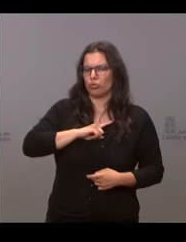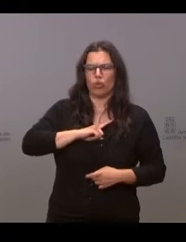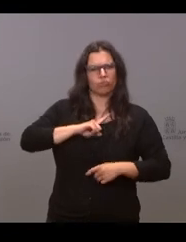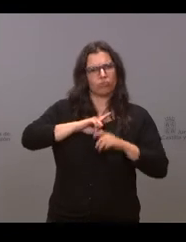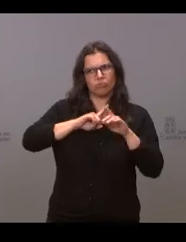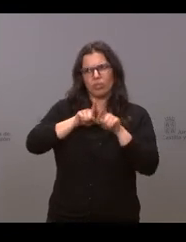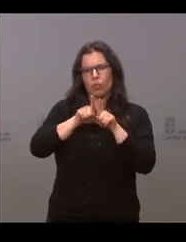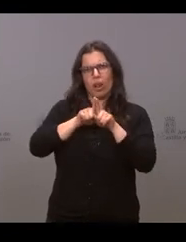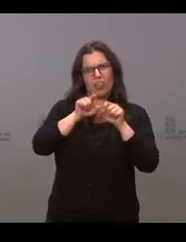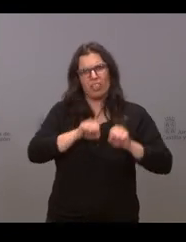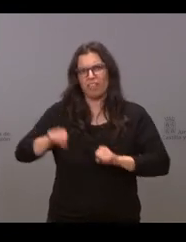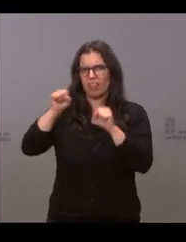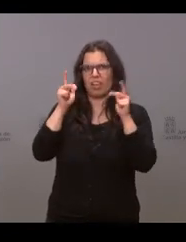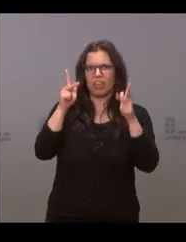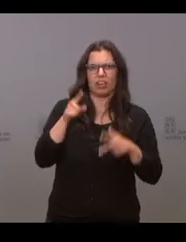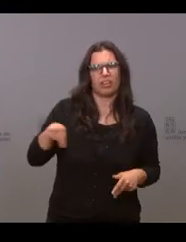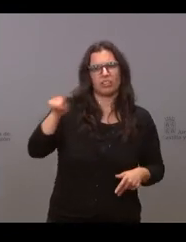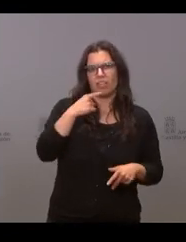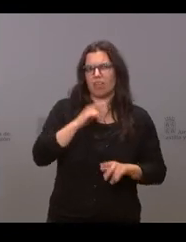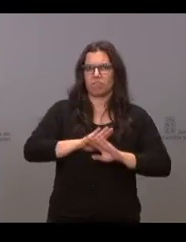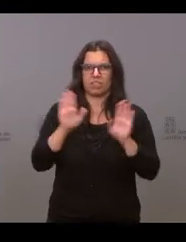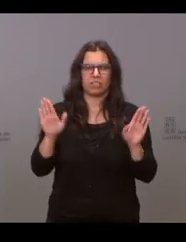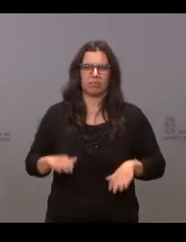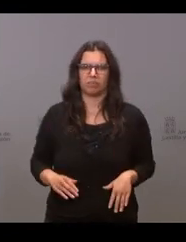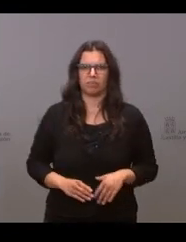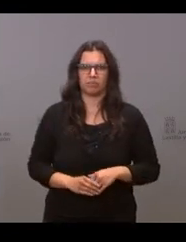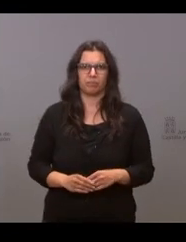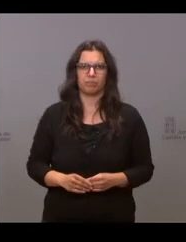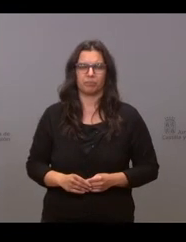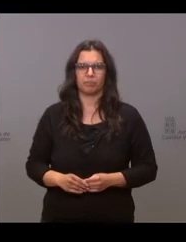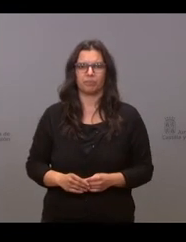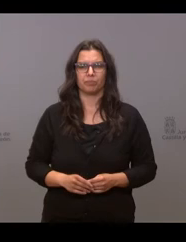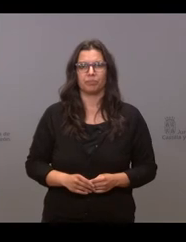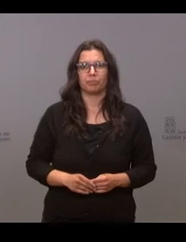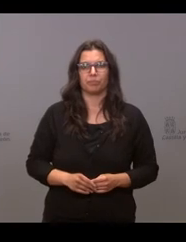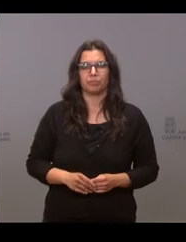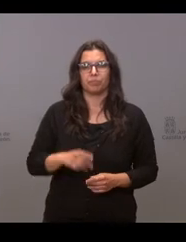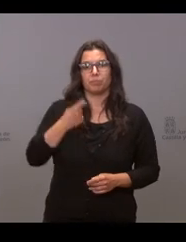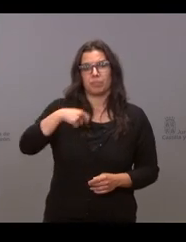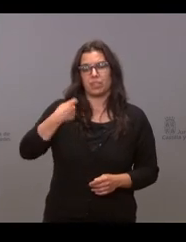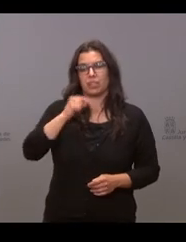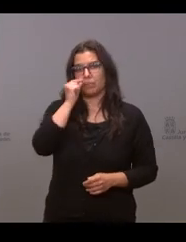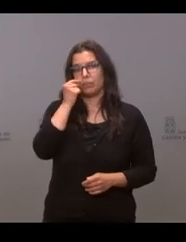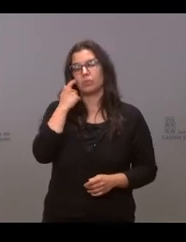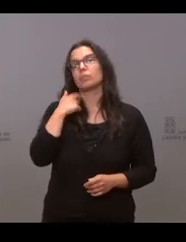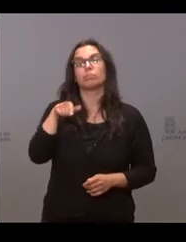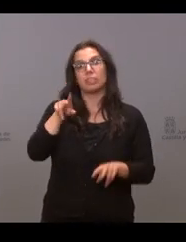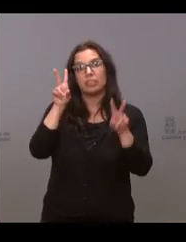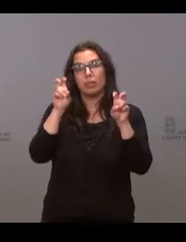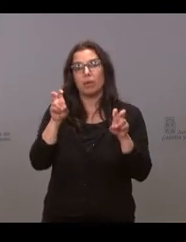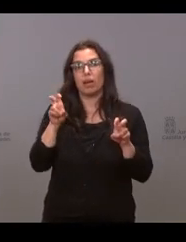residencias y en ese sentido no tengo más que decir bueno yo respecto a este asunto incluso